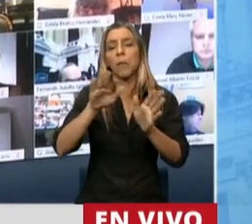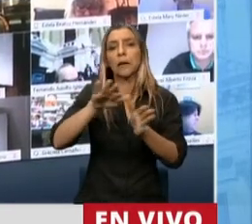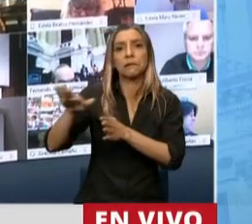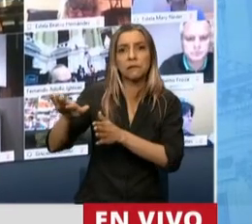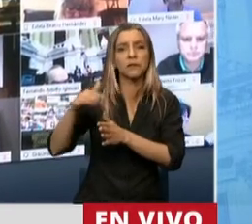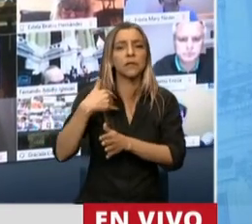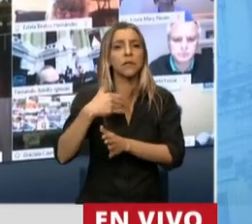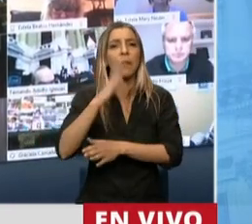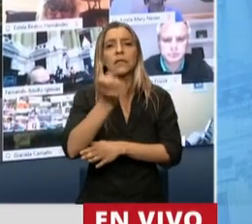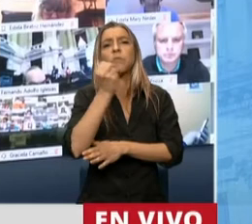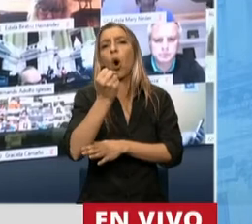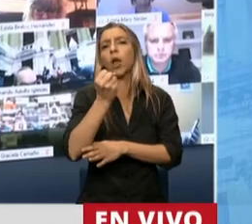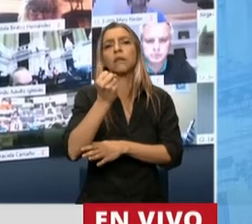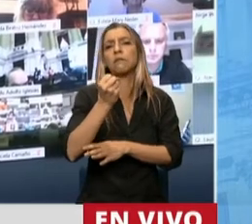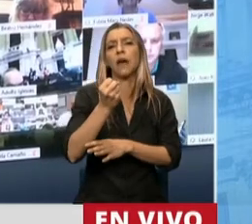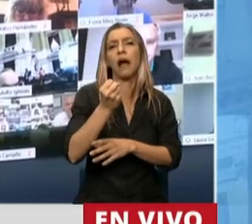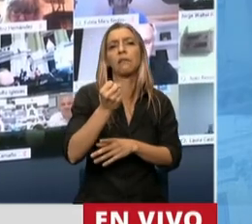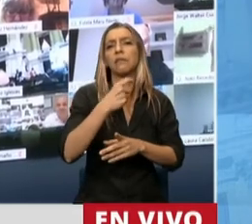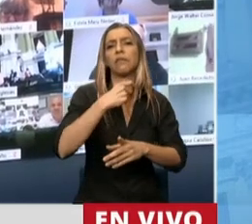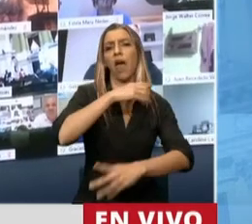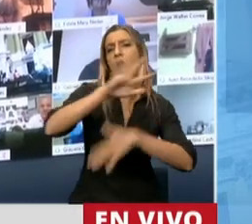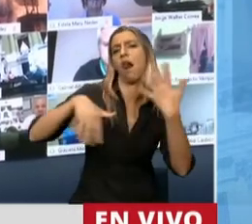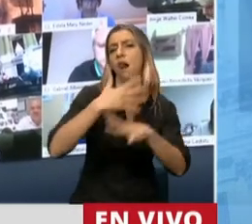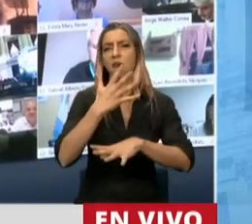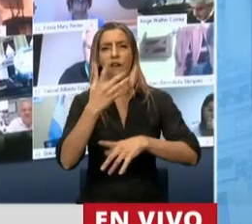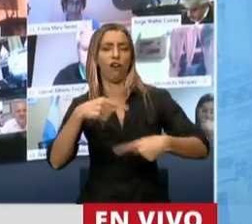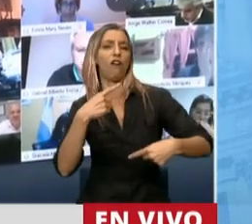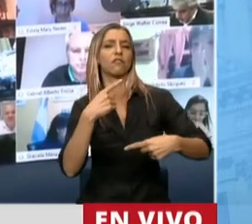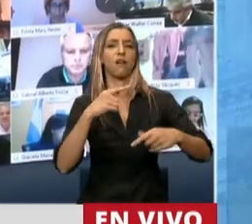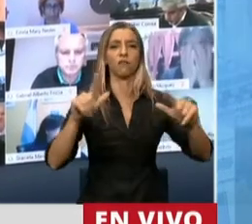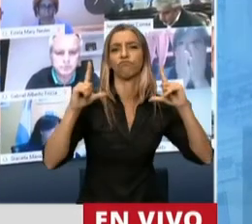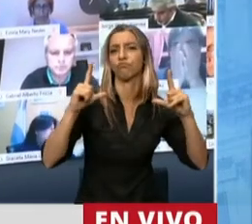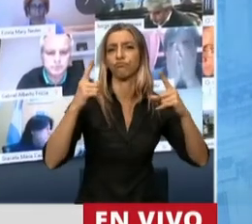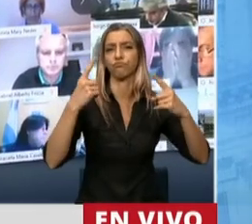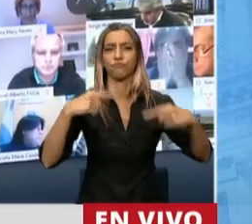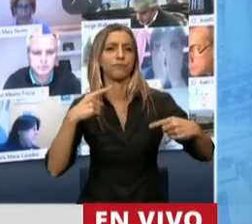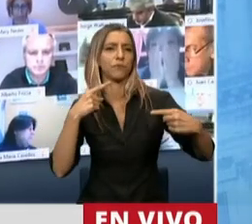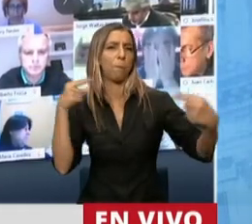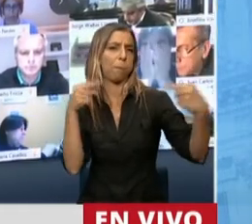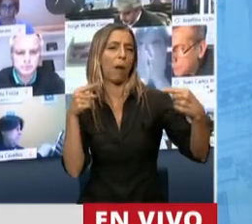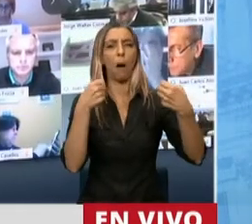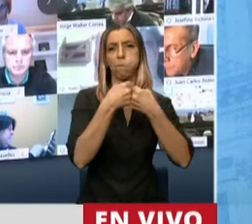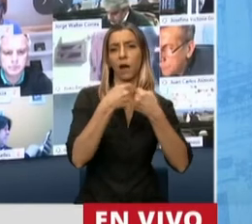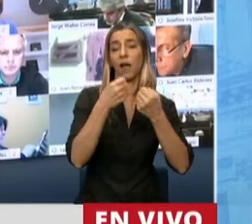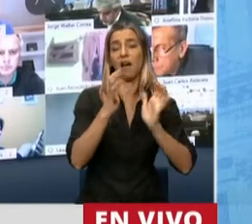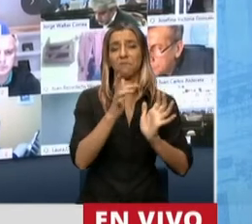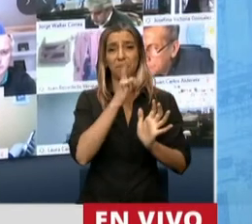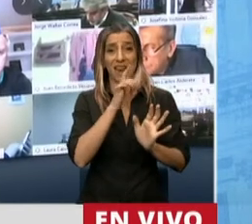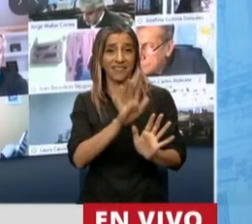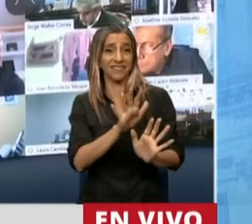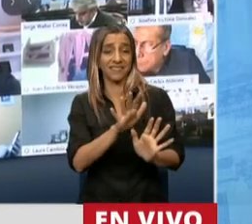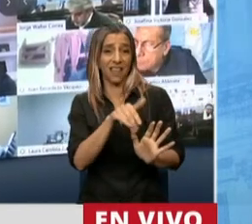los escándalos, pareciera ser que a veces es más importante las peleas, y en